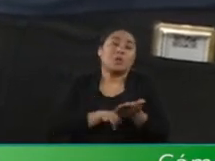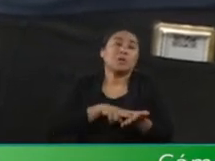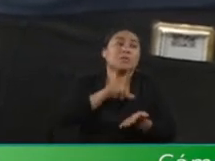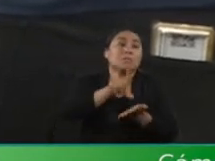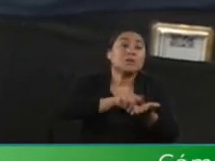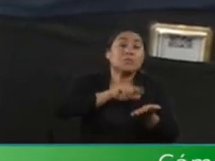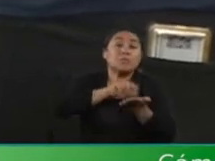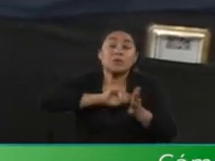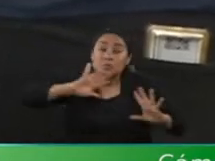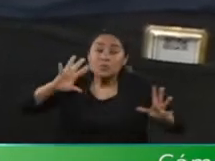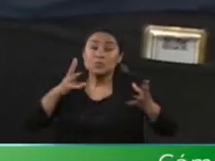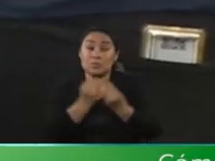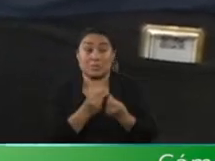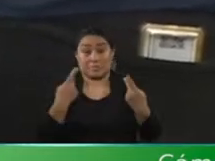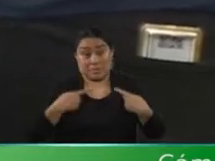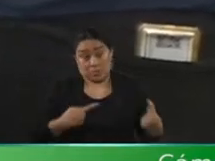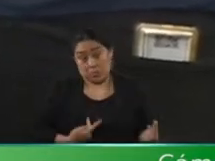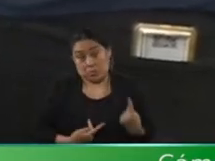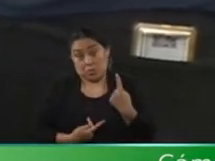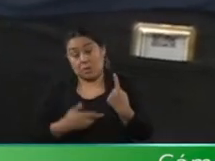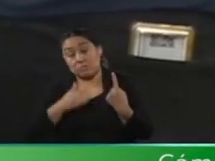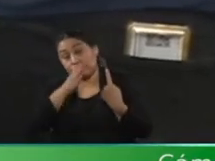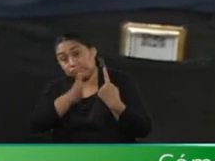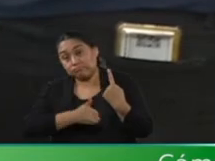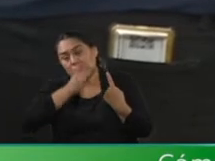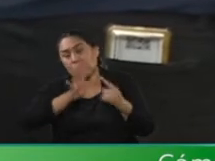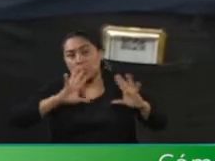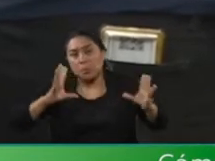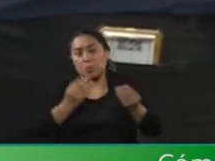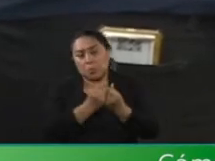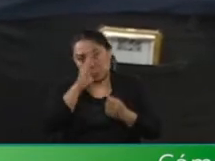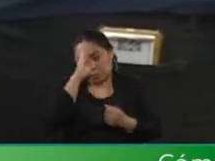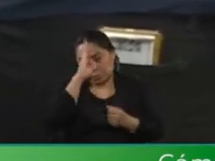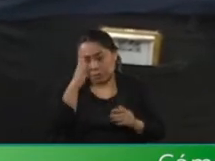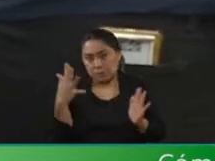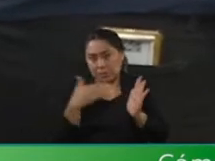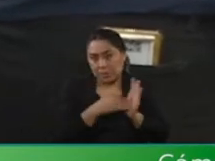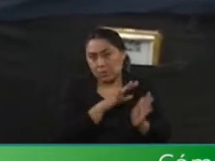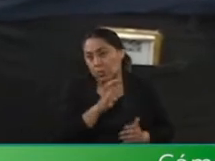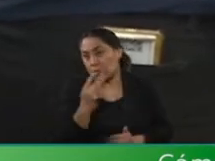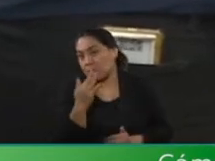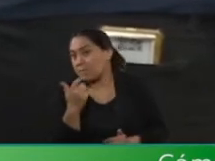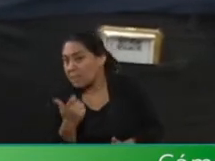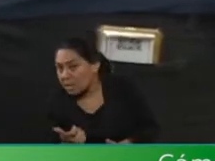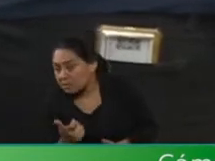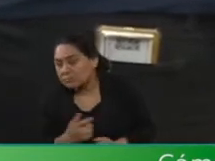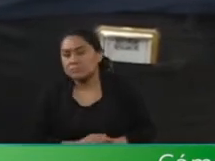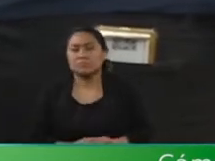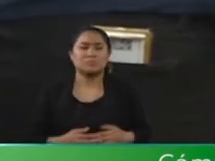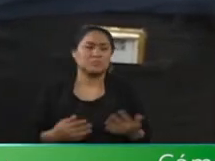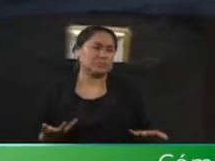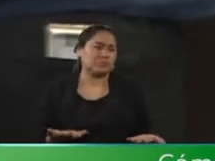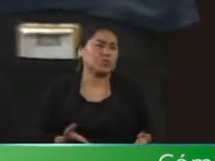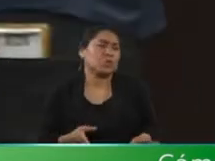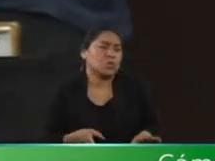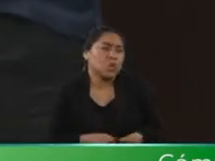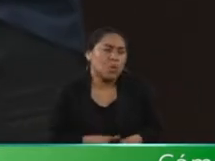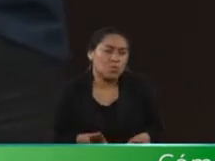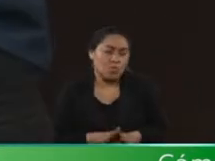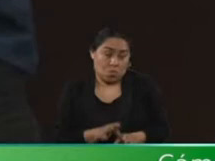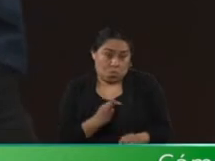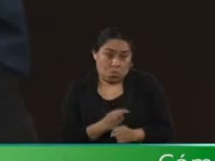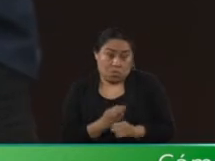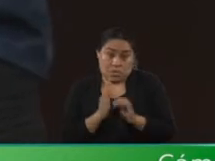representa para una persona supera los 5450 pesos cómo es posible que ante esta